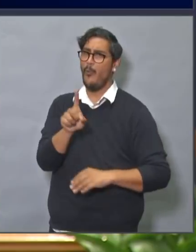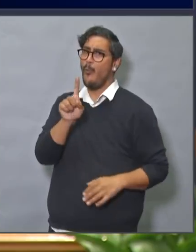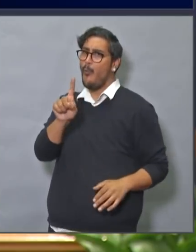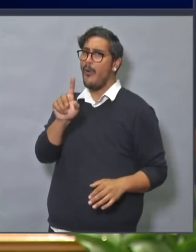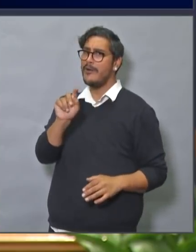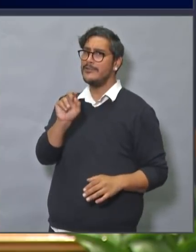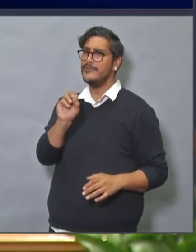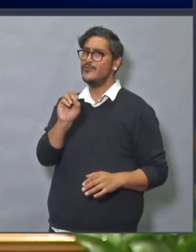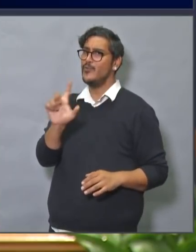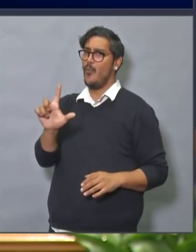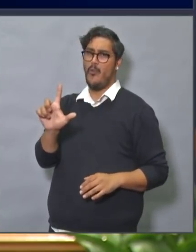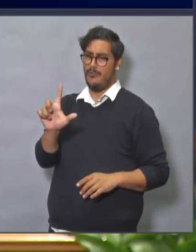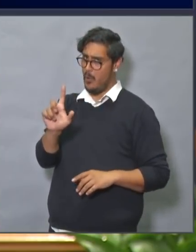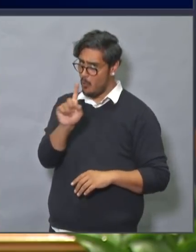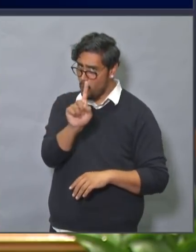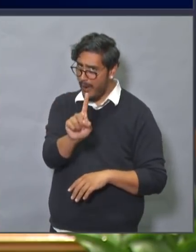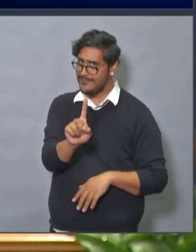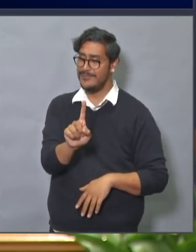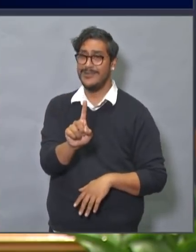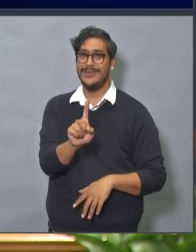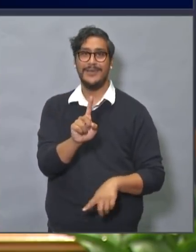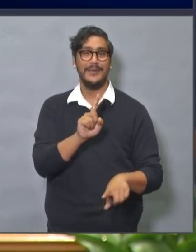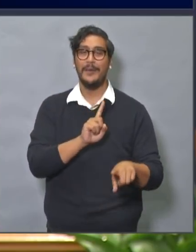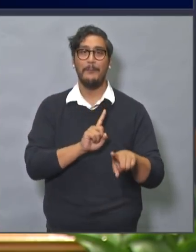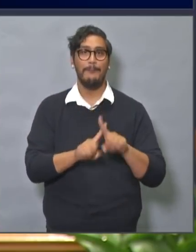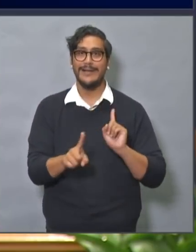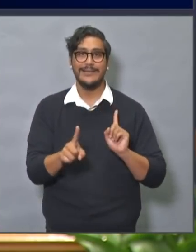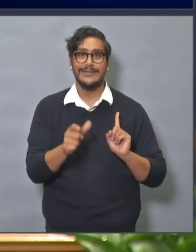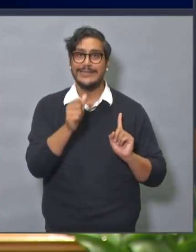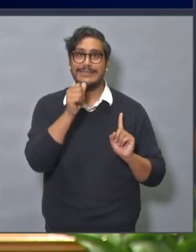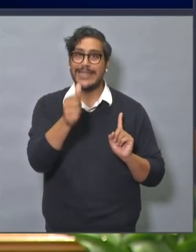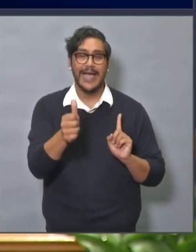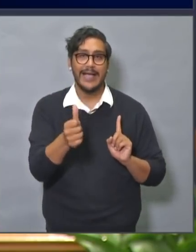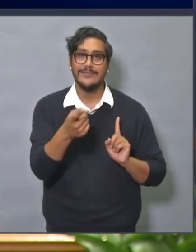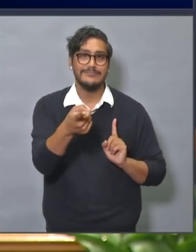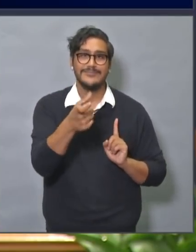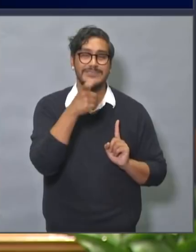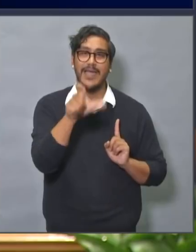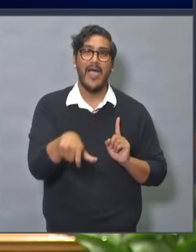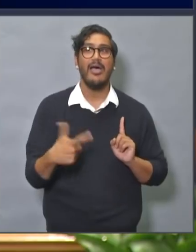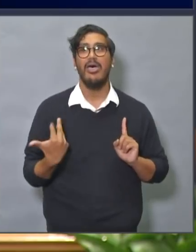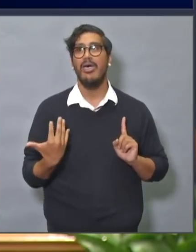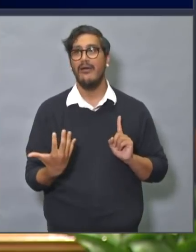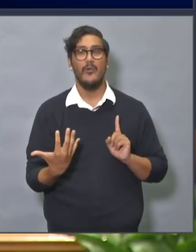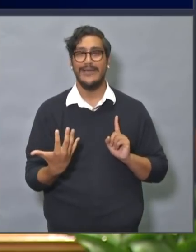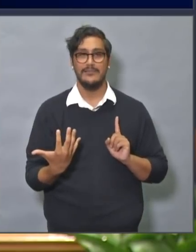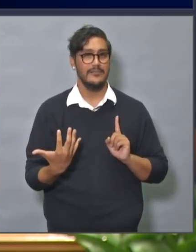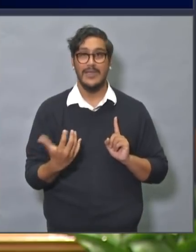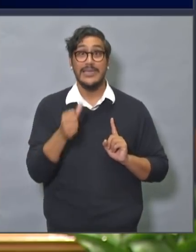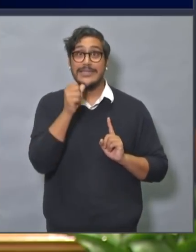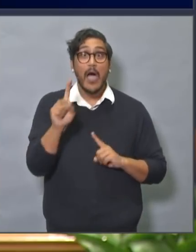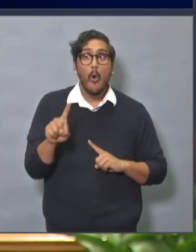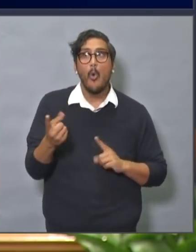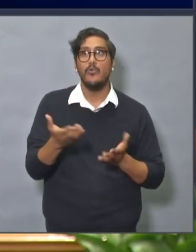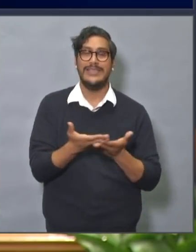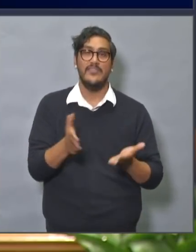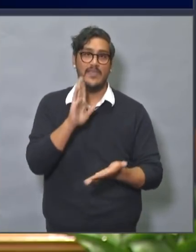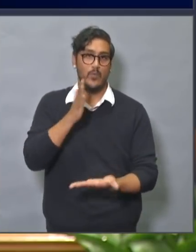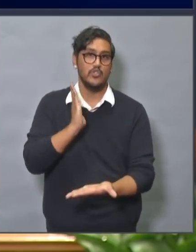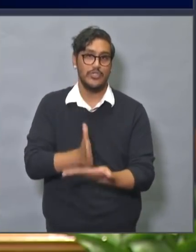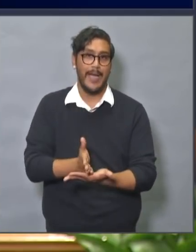de COVID-19, pero no puede y no debe esperar que sea la única cosa que detenga los